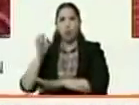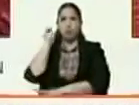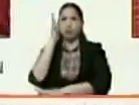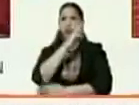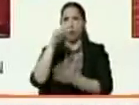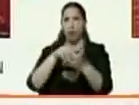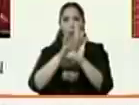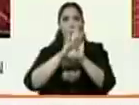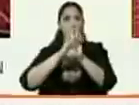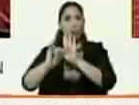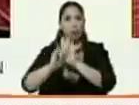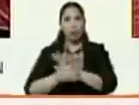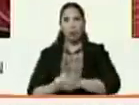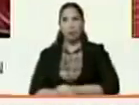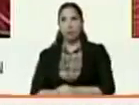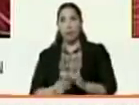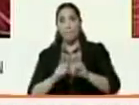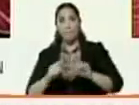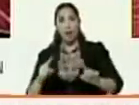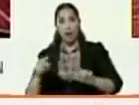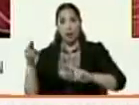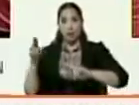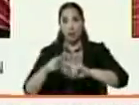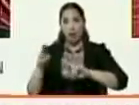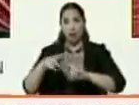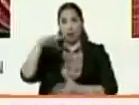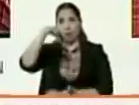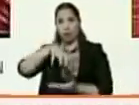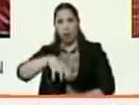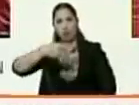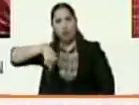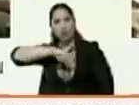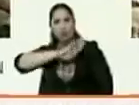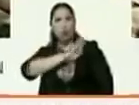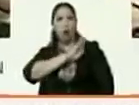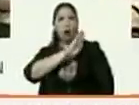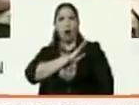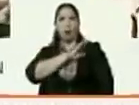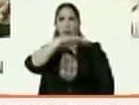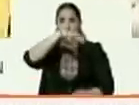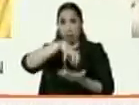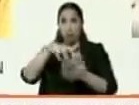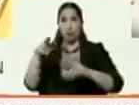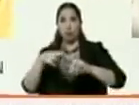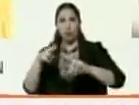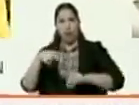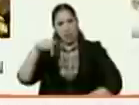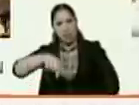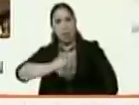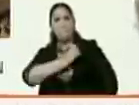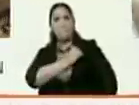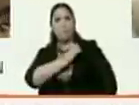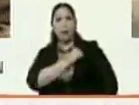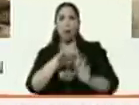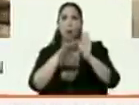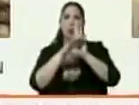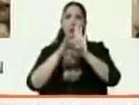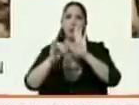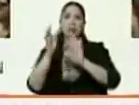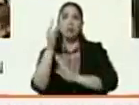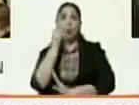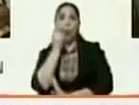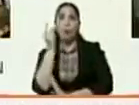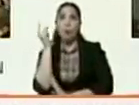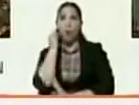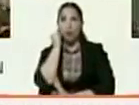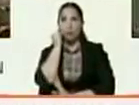Nacional Constituyente para que el Táchira, nuestro Táchira, ¿dónde están los? Aquí están los camaradas constituyentes, mujeres y